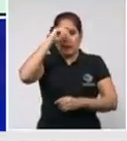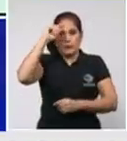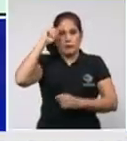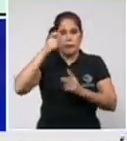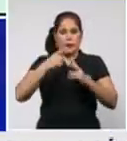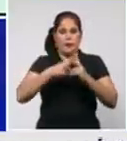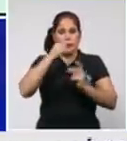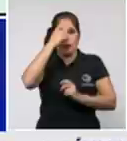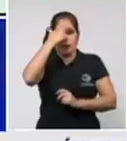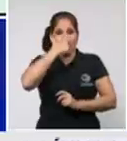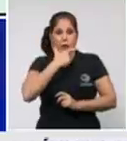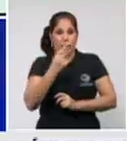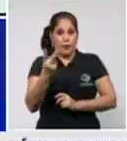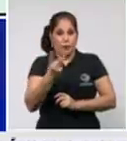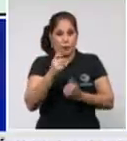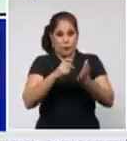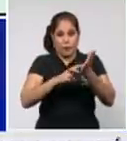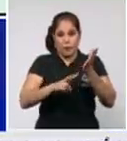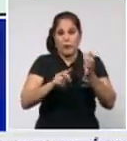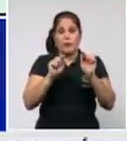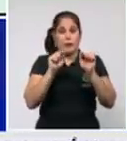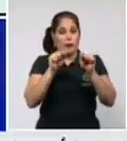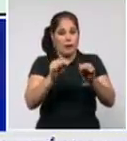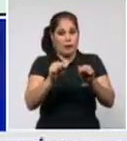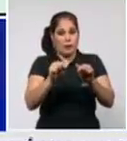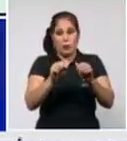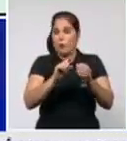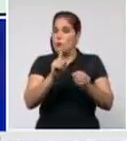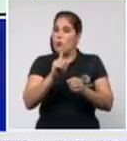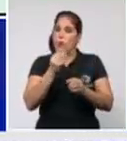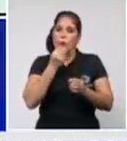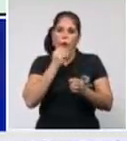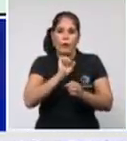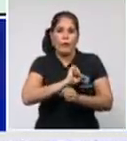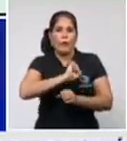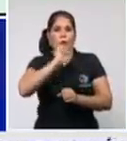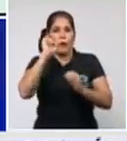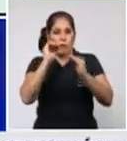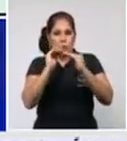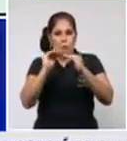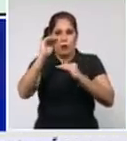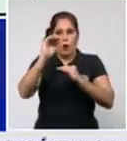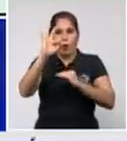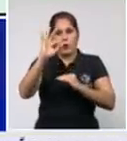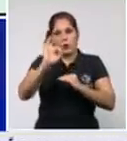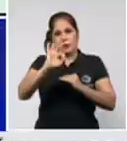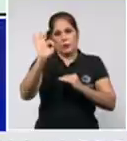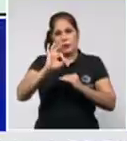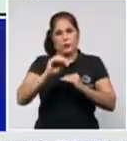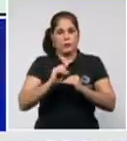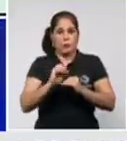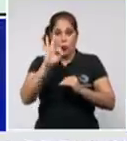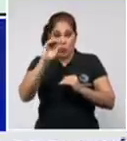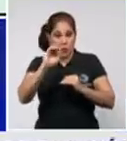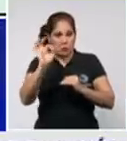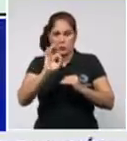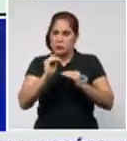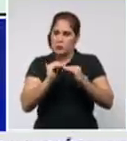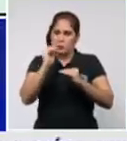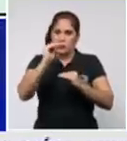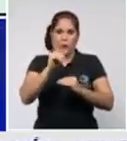Ávila, que no han logrado estar por encima del 80%, sobre todo